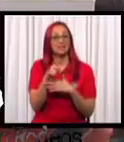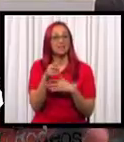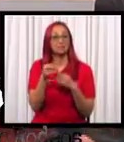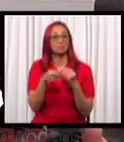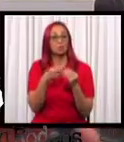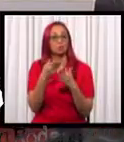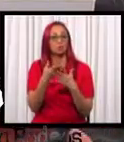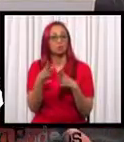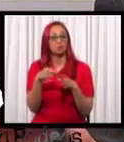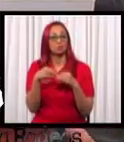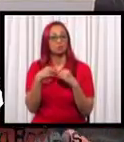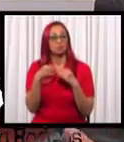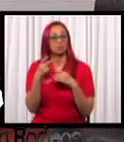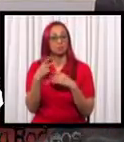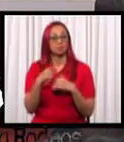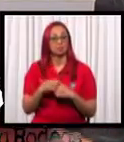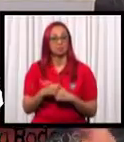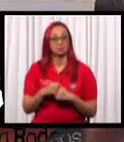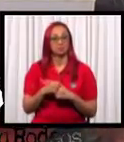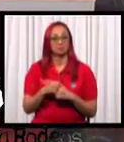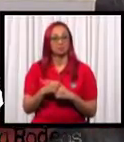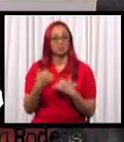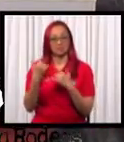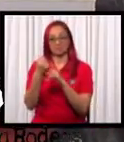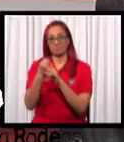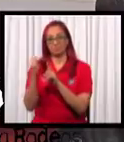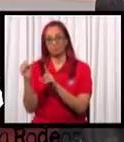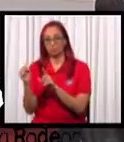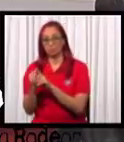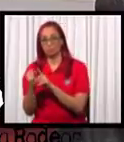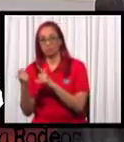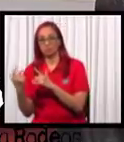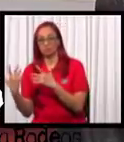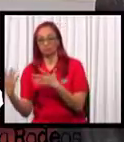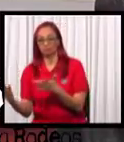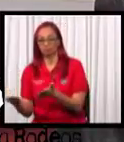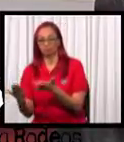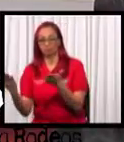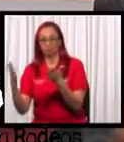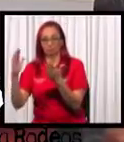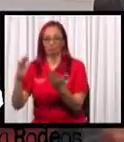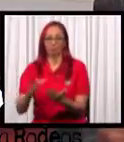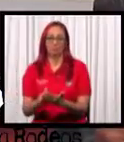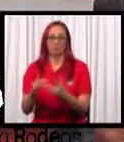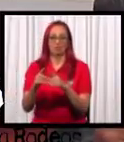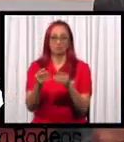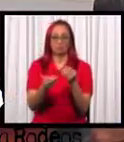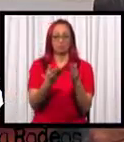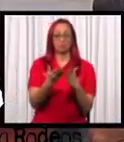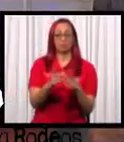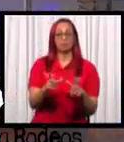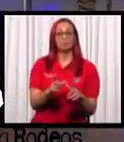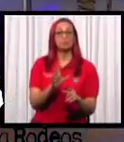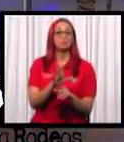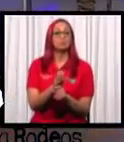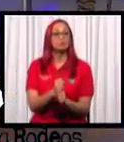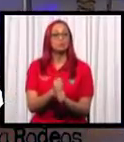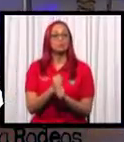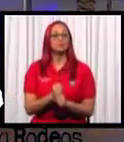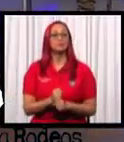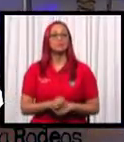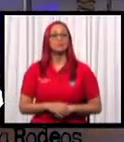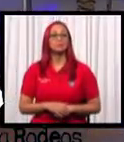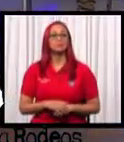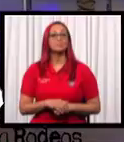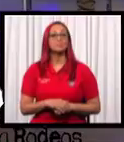una póliza. Más bien, este asunto está desincentivando a los productores de asegurar sus cosechas. Okay. Y más bien lo